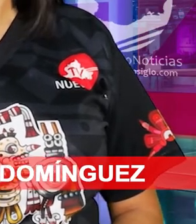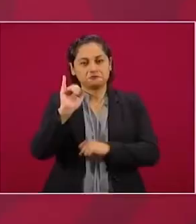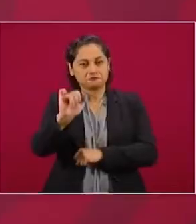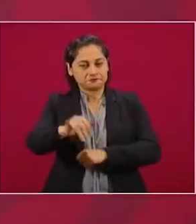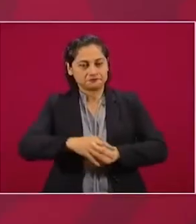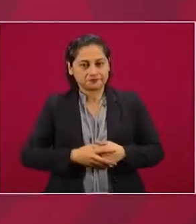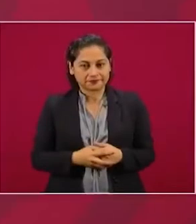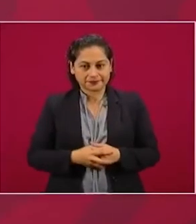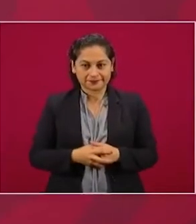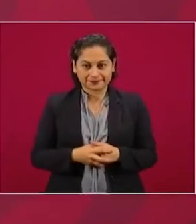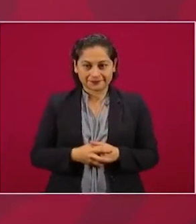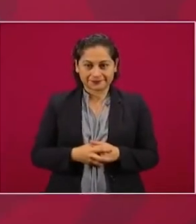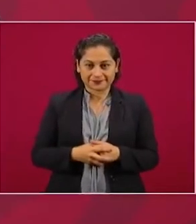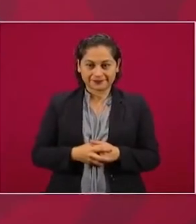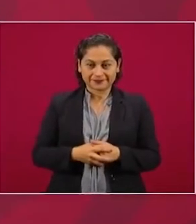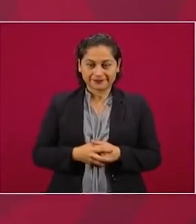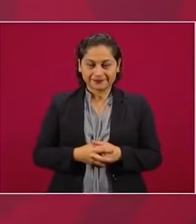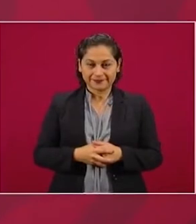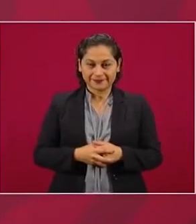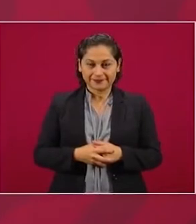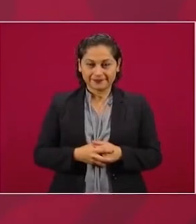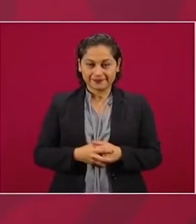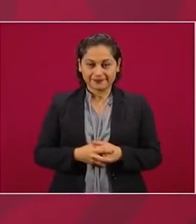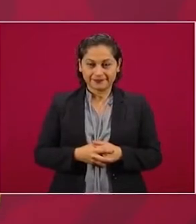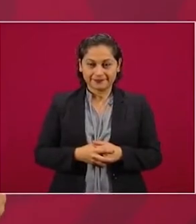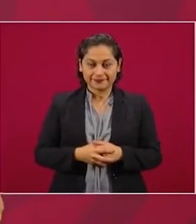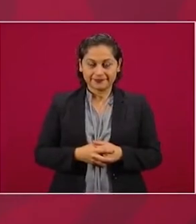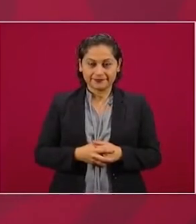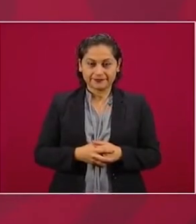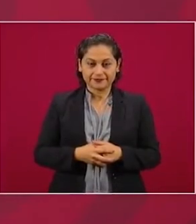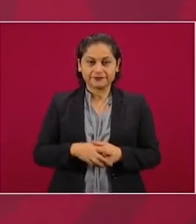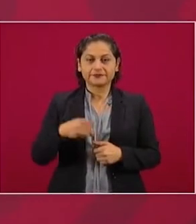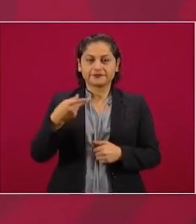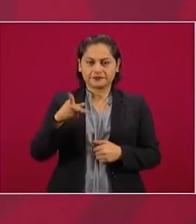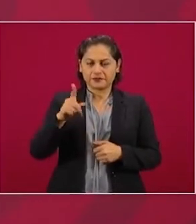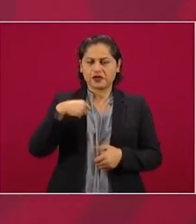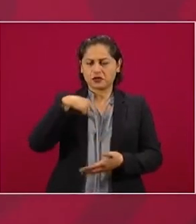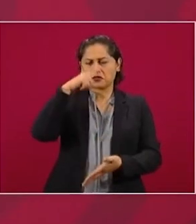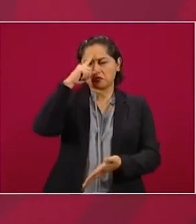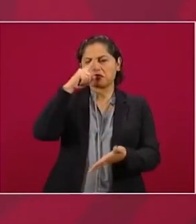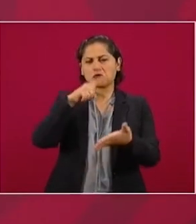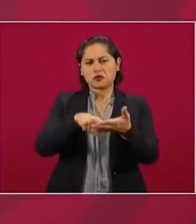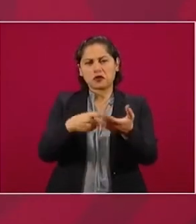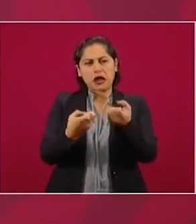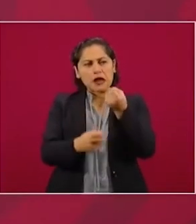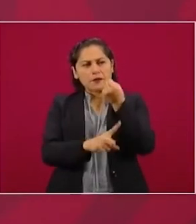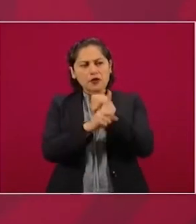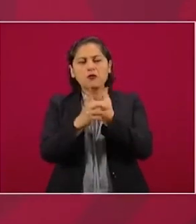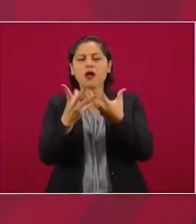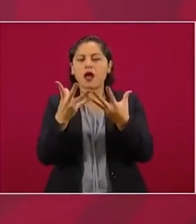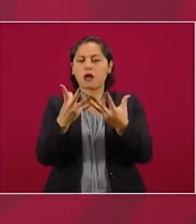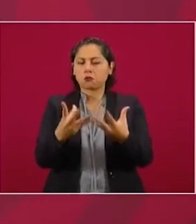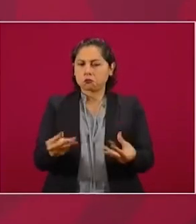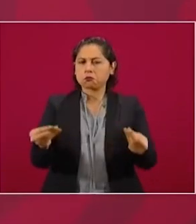expresidentes. Pero yo creo que sí se resuelve. O sea, no debe de